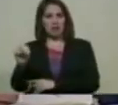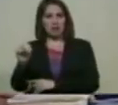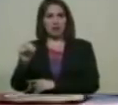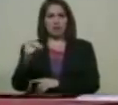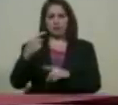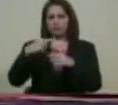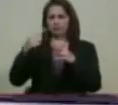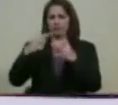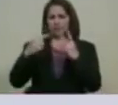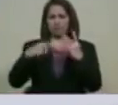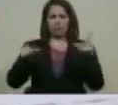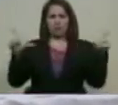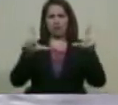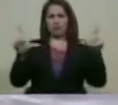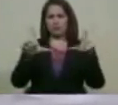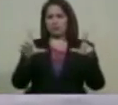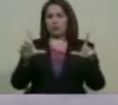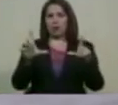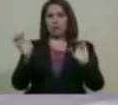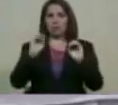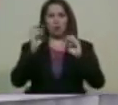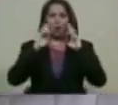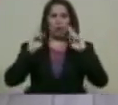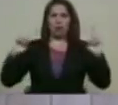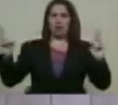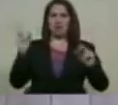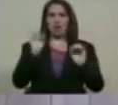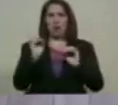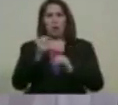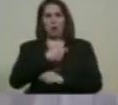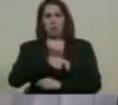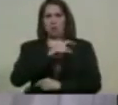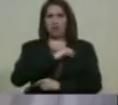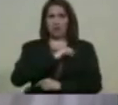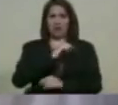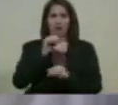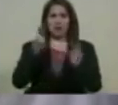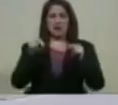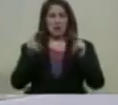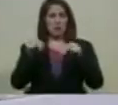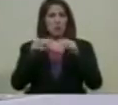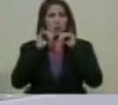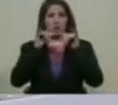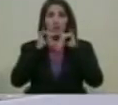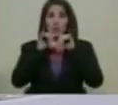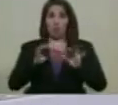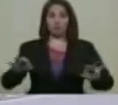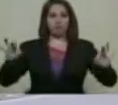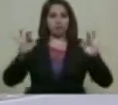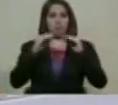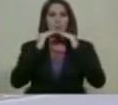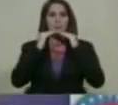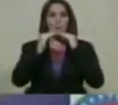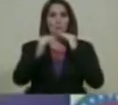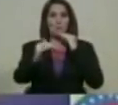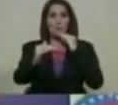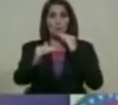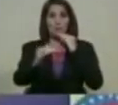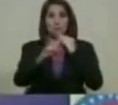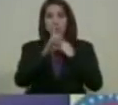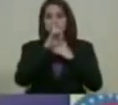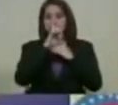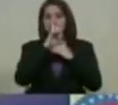News, o no sé, en España, Antena 3, ninguno informó ni informará que eso aconteció de